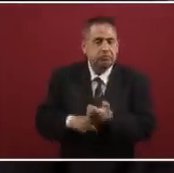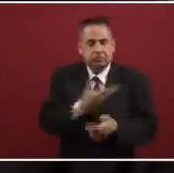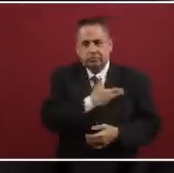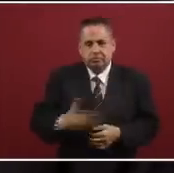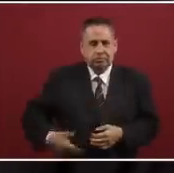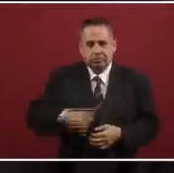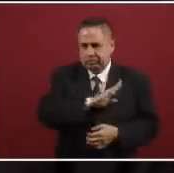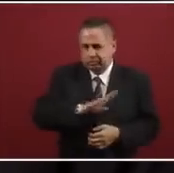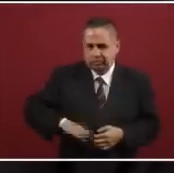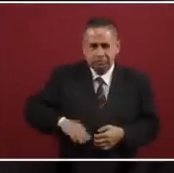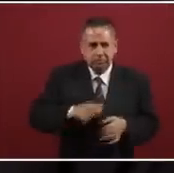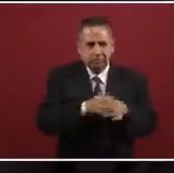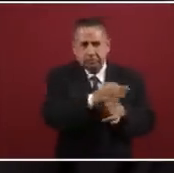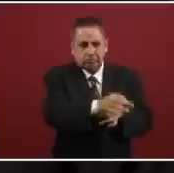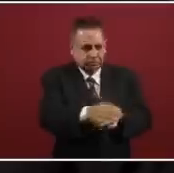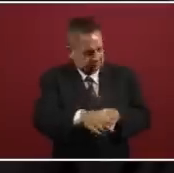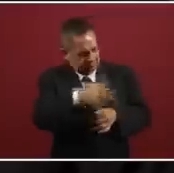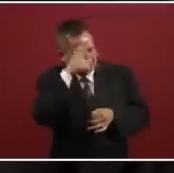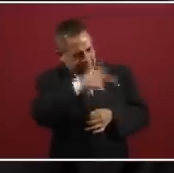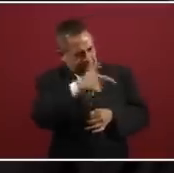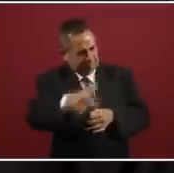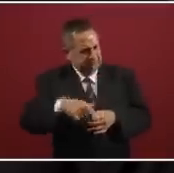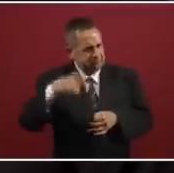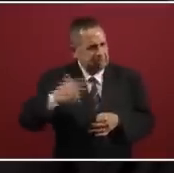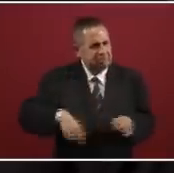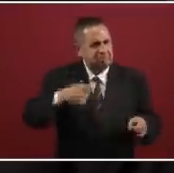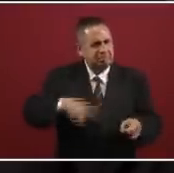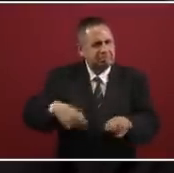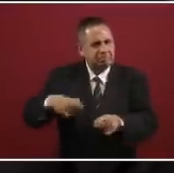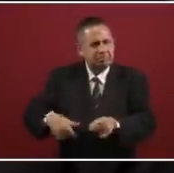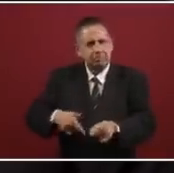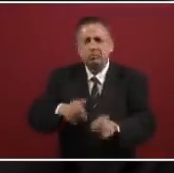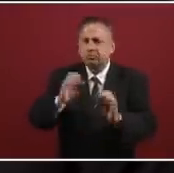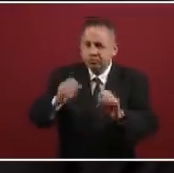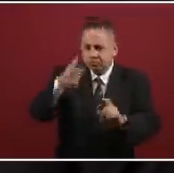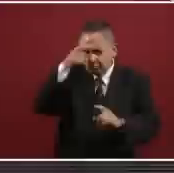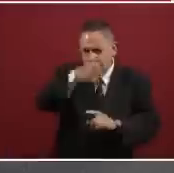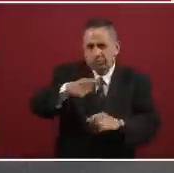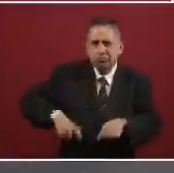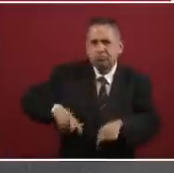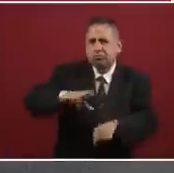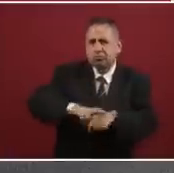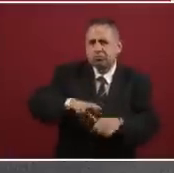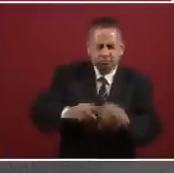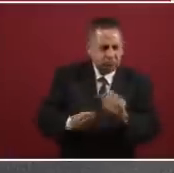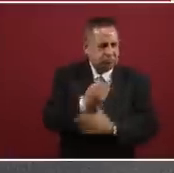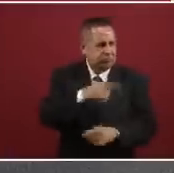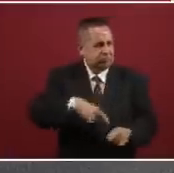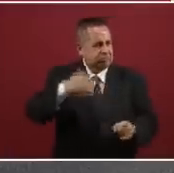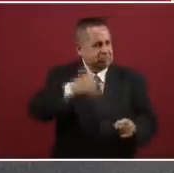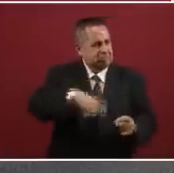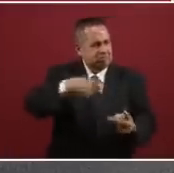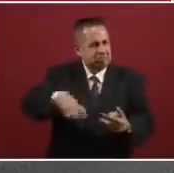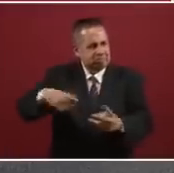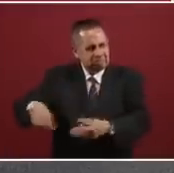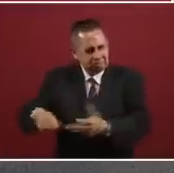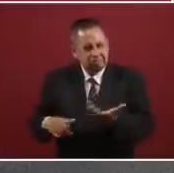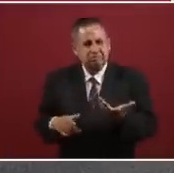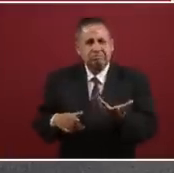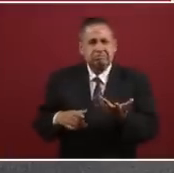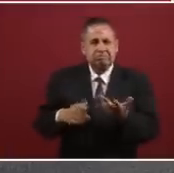municipales, cada seis años en el caso de gobernadores, cada seis años en el